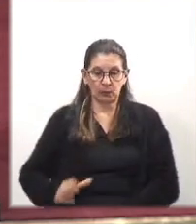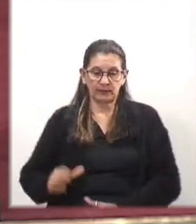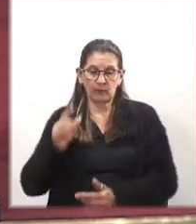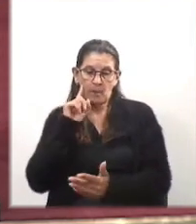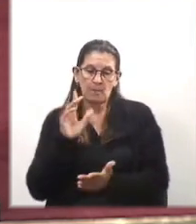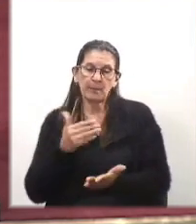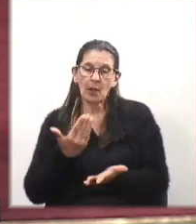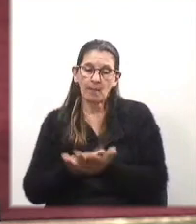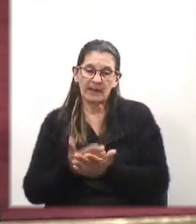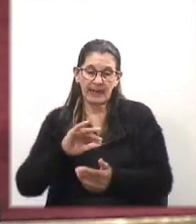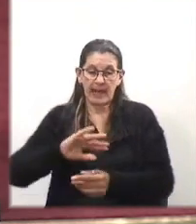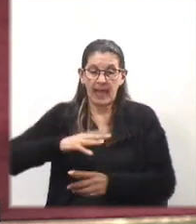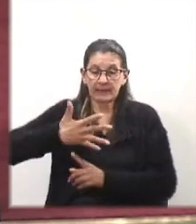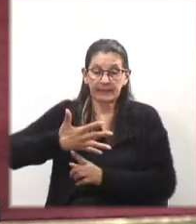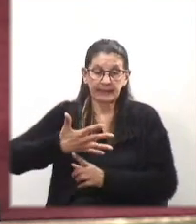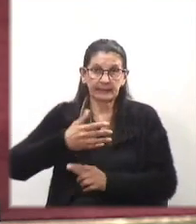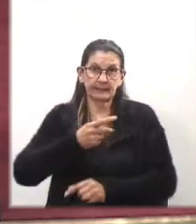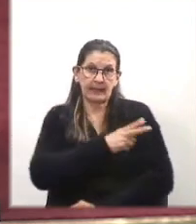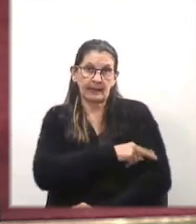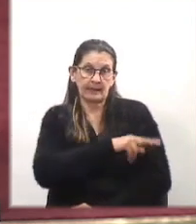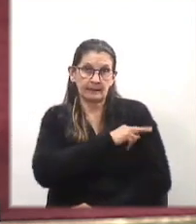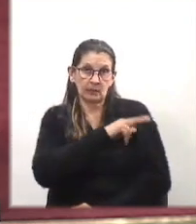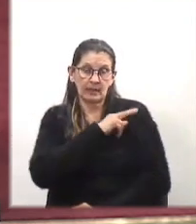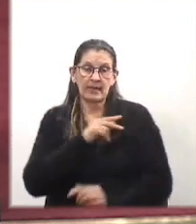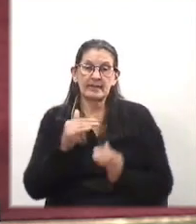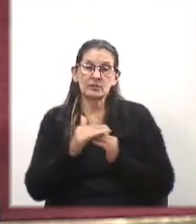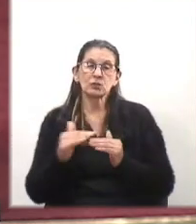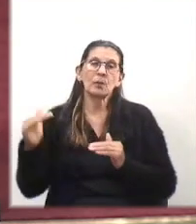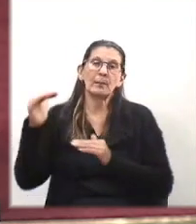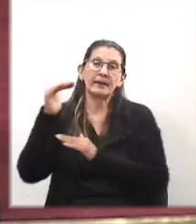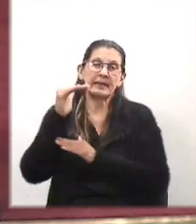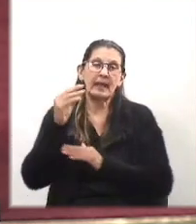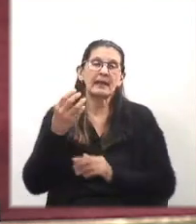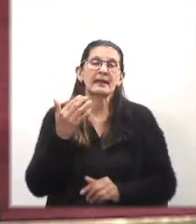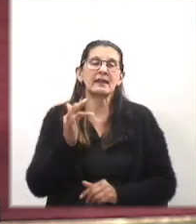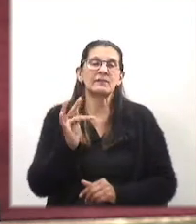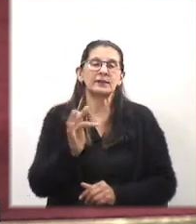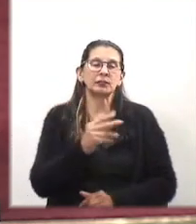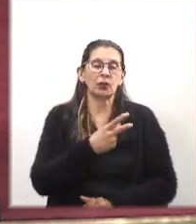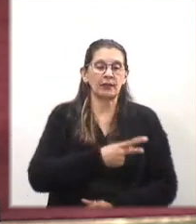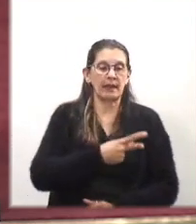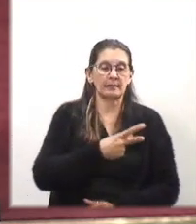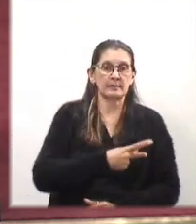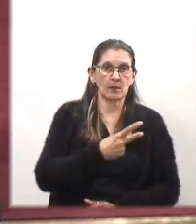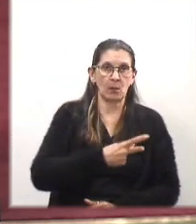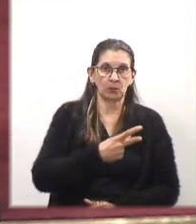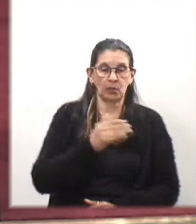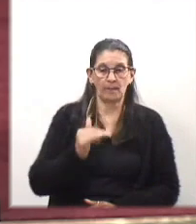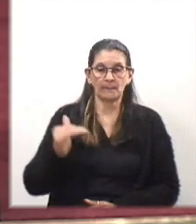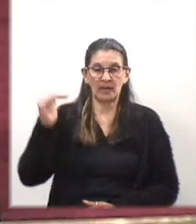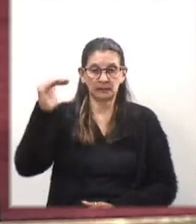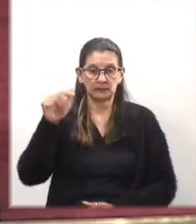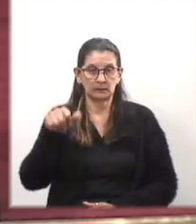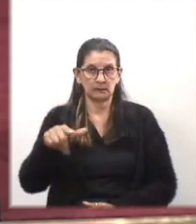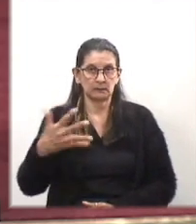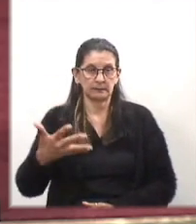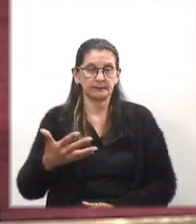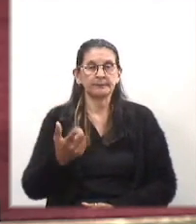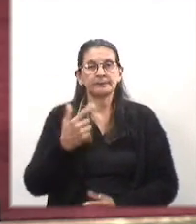en la quinta categoría de dicha escala es superior al ficto de la segunda categoría en la escala de la ley vigente de